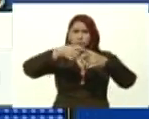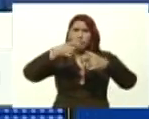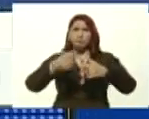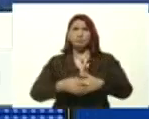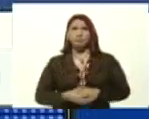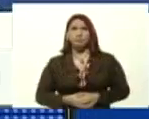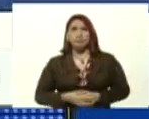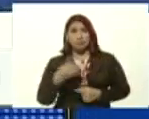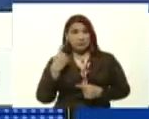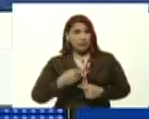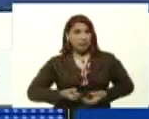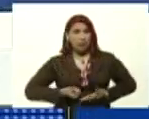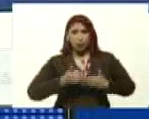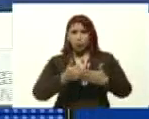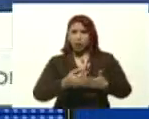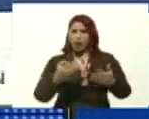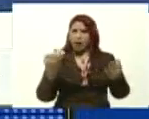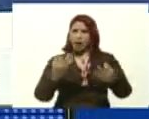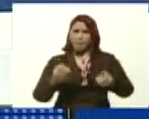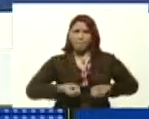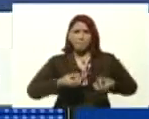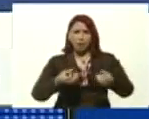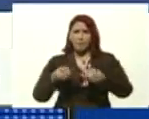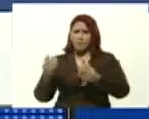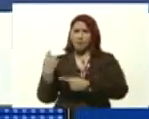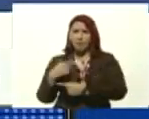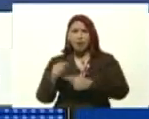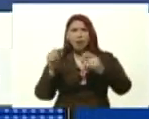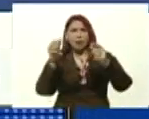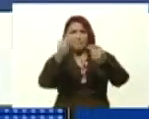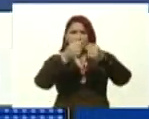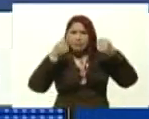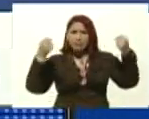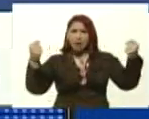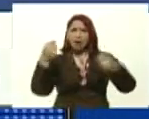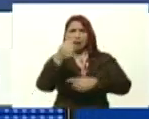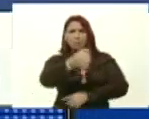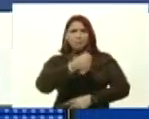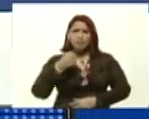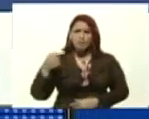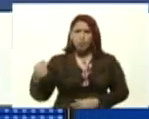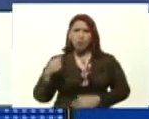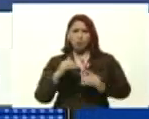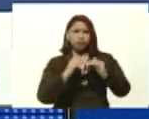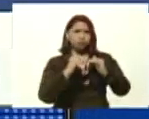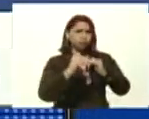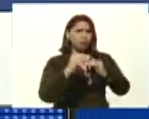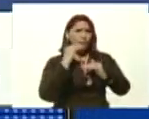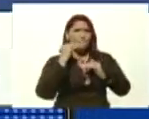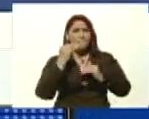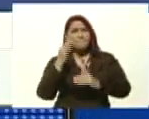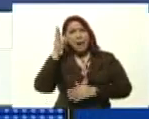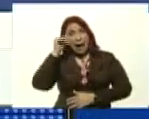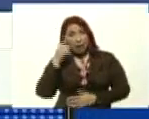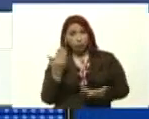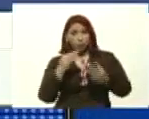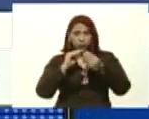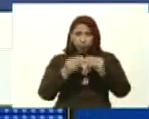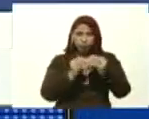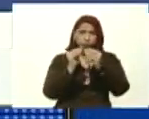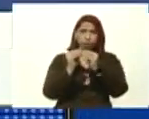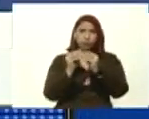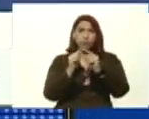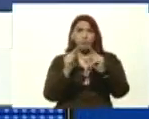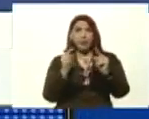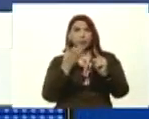Hay que seguir ayudando siempre, para que tengan las ventanas, las puertas, la losa de los baños, ¿verdad? Pero ella